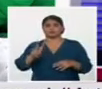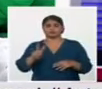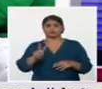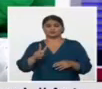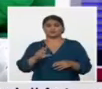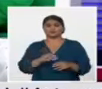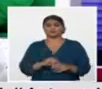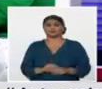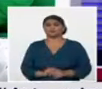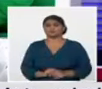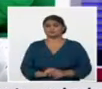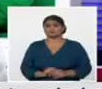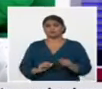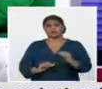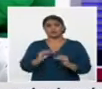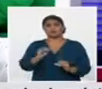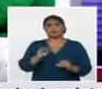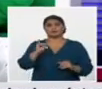188.